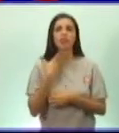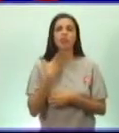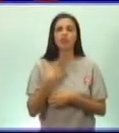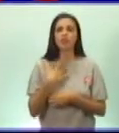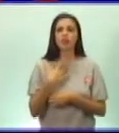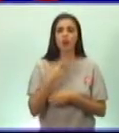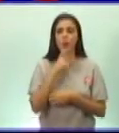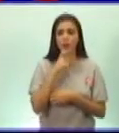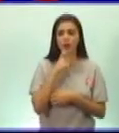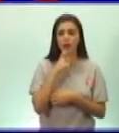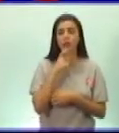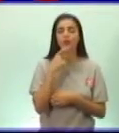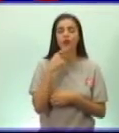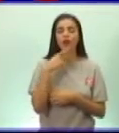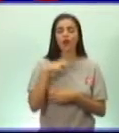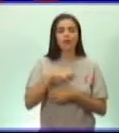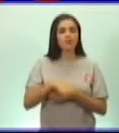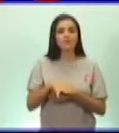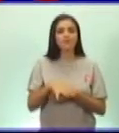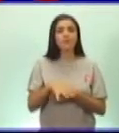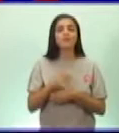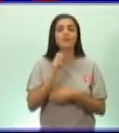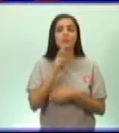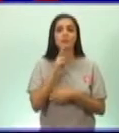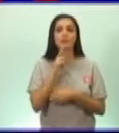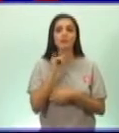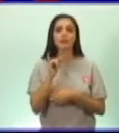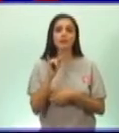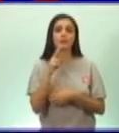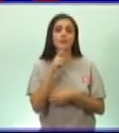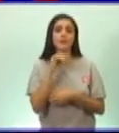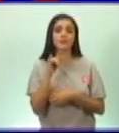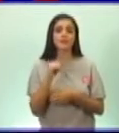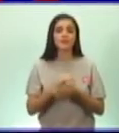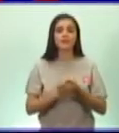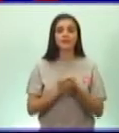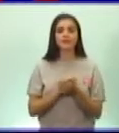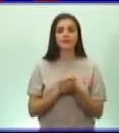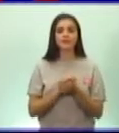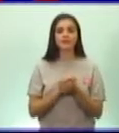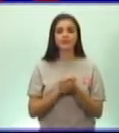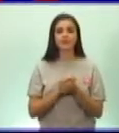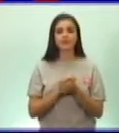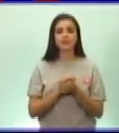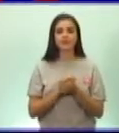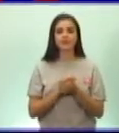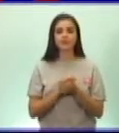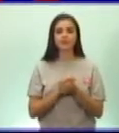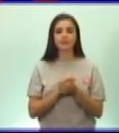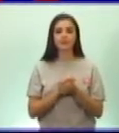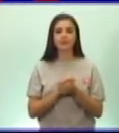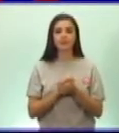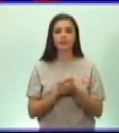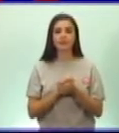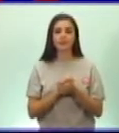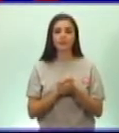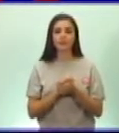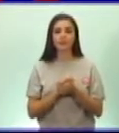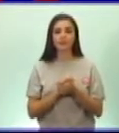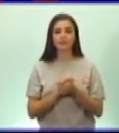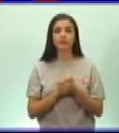de orinar. Tenemos también la uretra, que es la